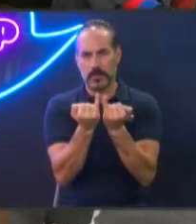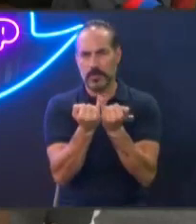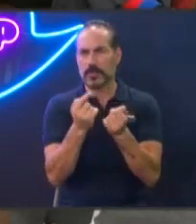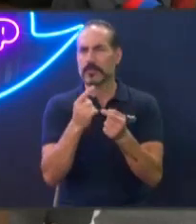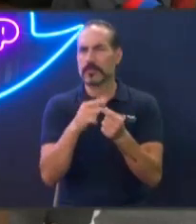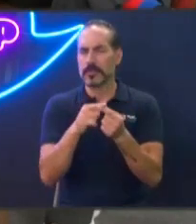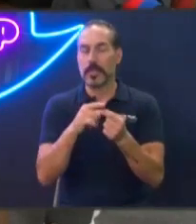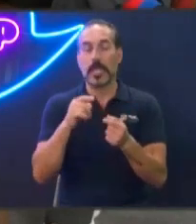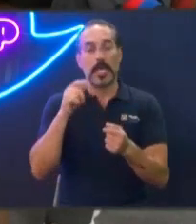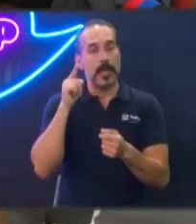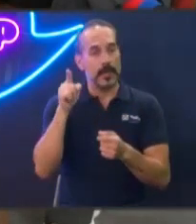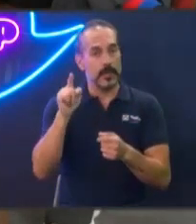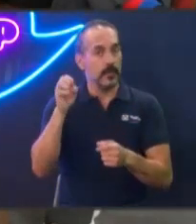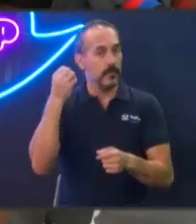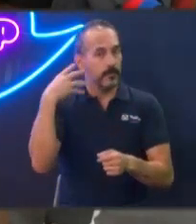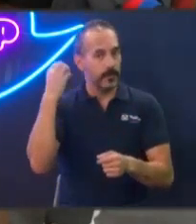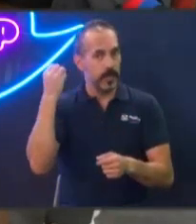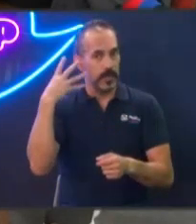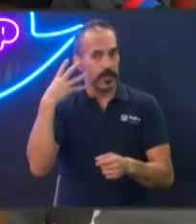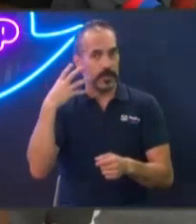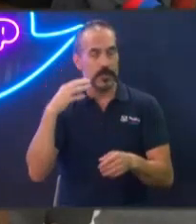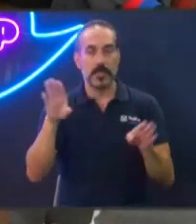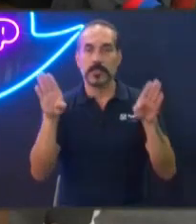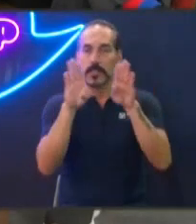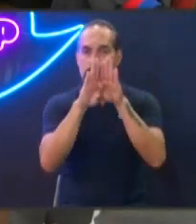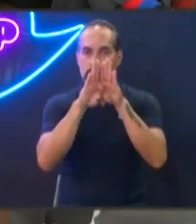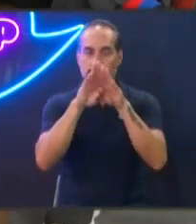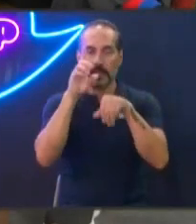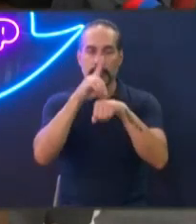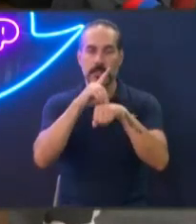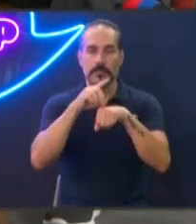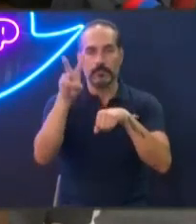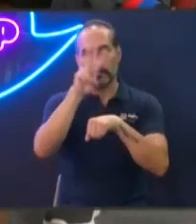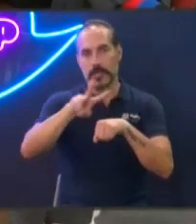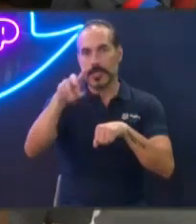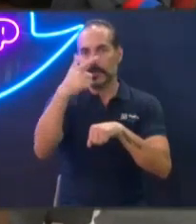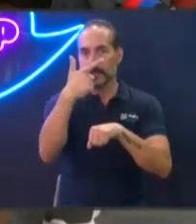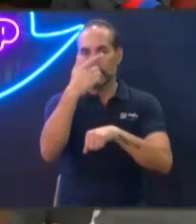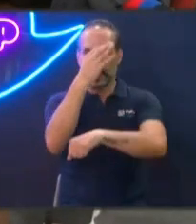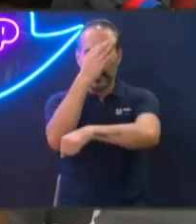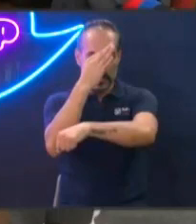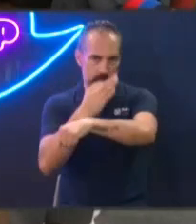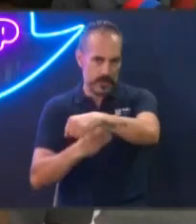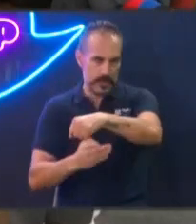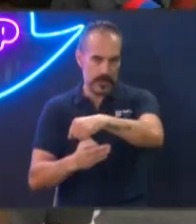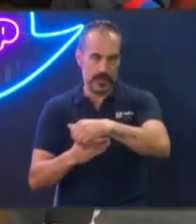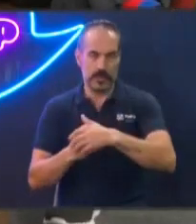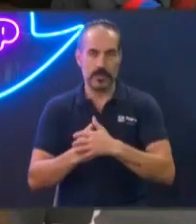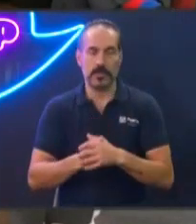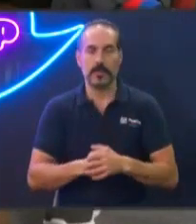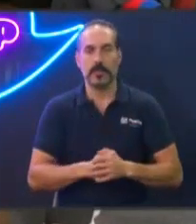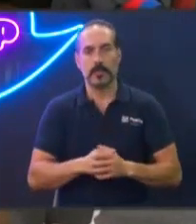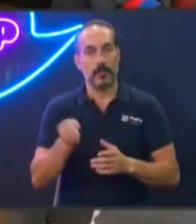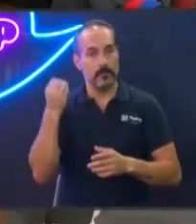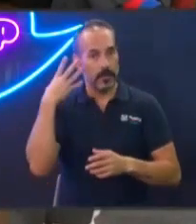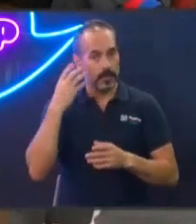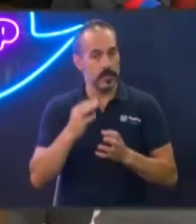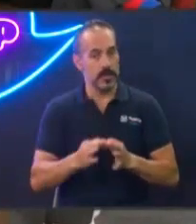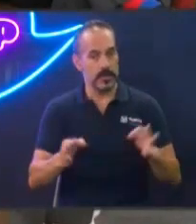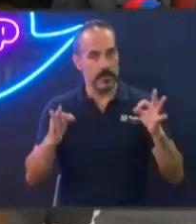ser las conferencias magnas cerraremos el día viernes a las 7 de la noche con una conferencia Magna fíjate Leo con un tema bien